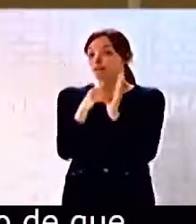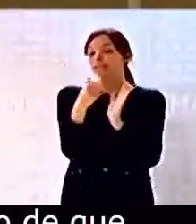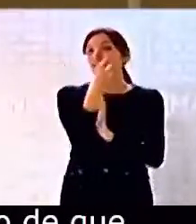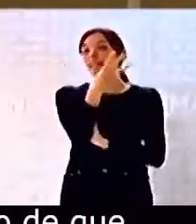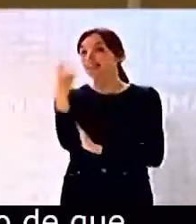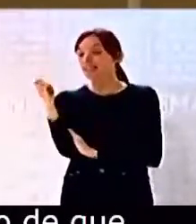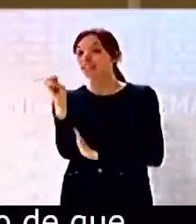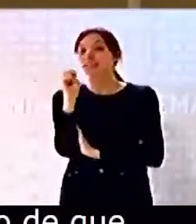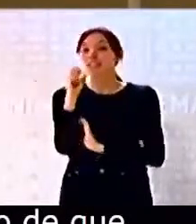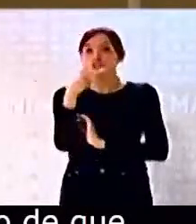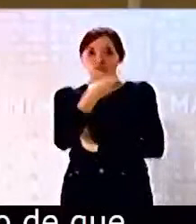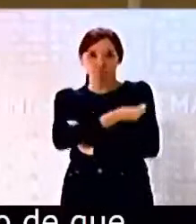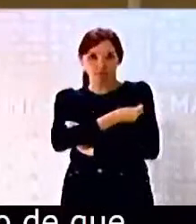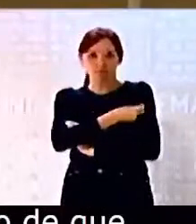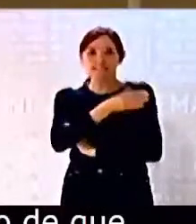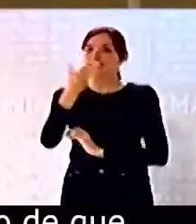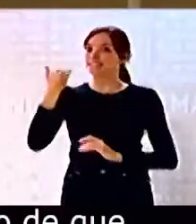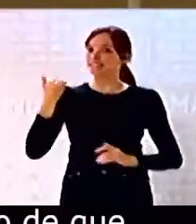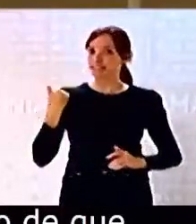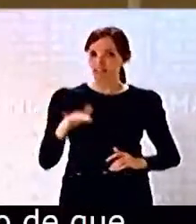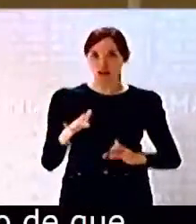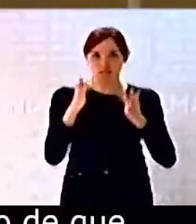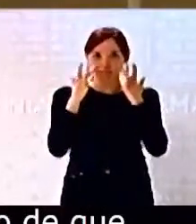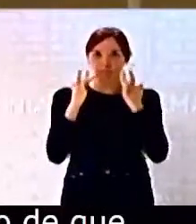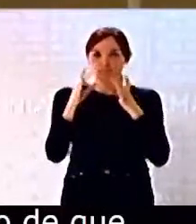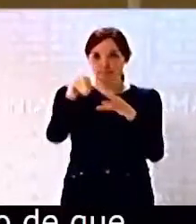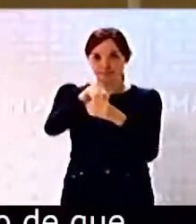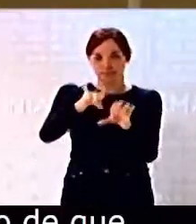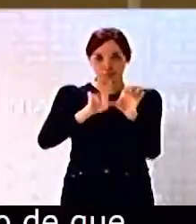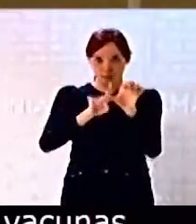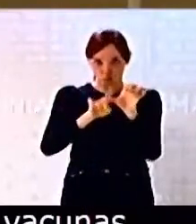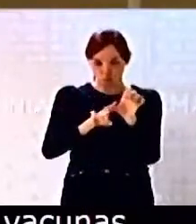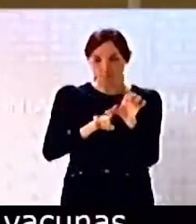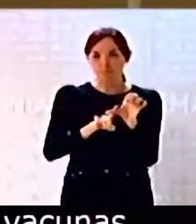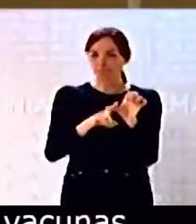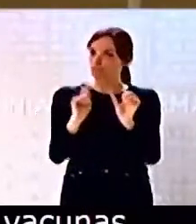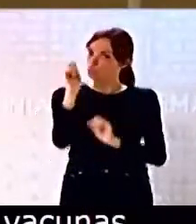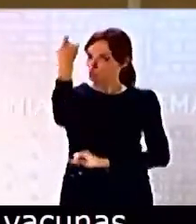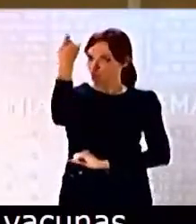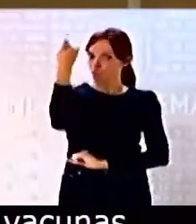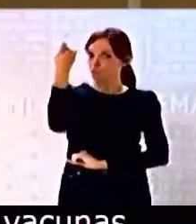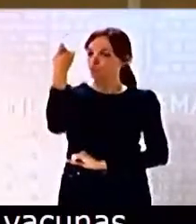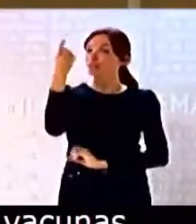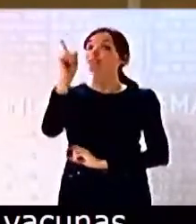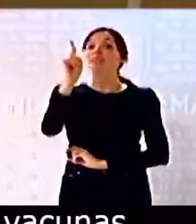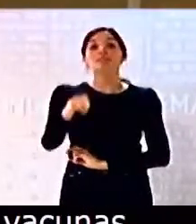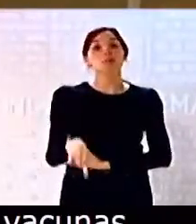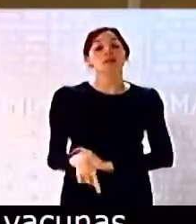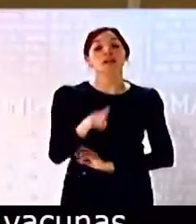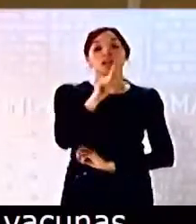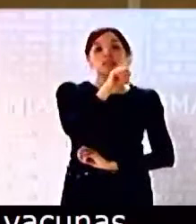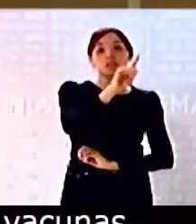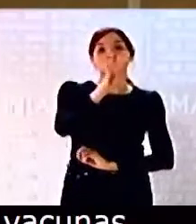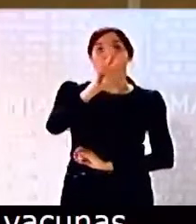222.300 dosis de vacunas administradas, que hayamos sido capaces de vacunar a